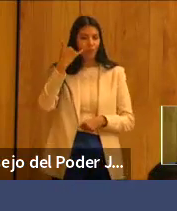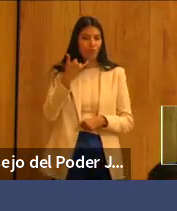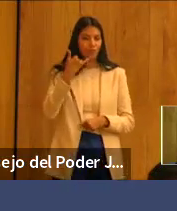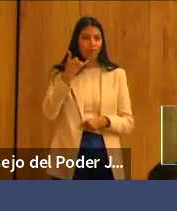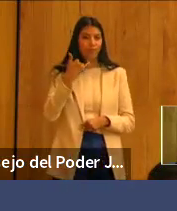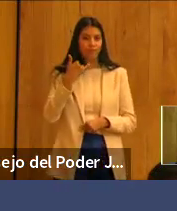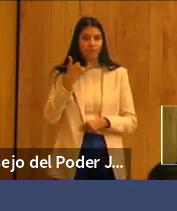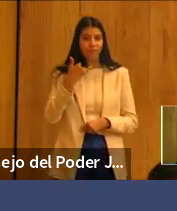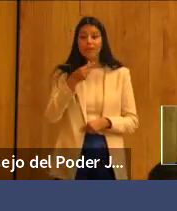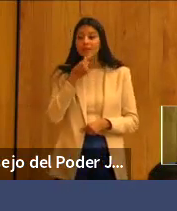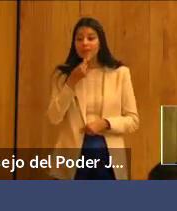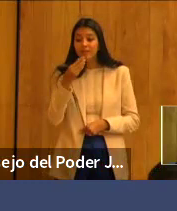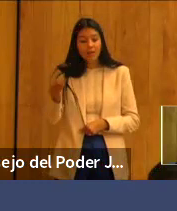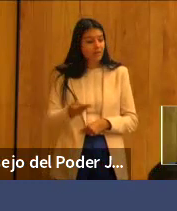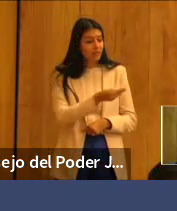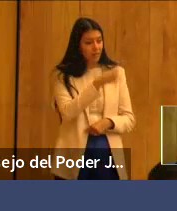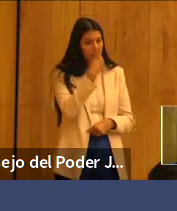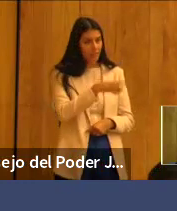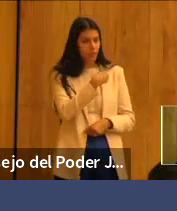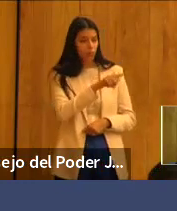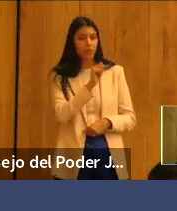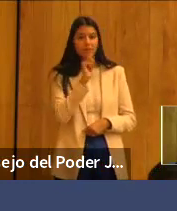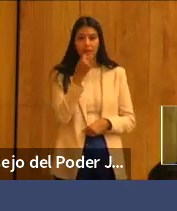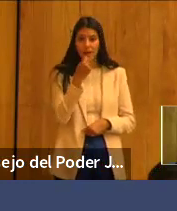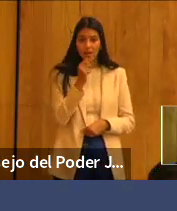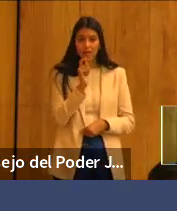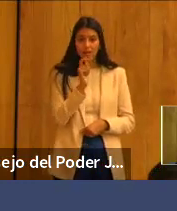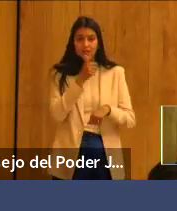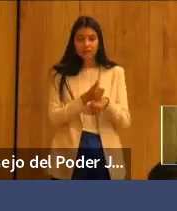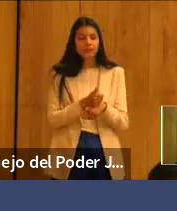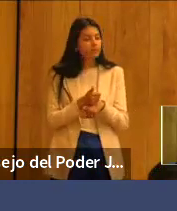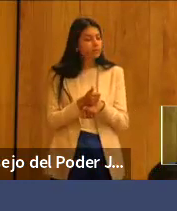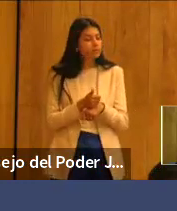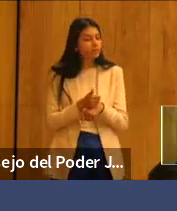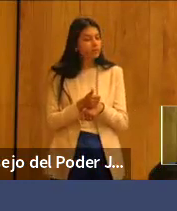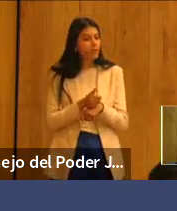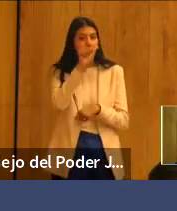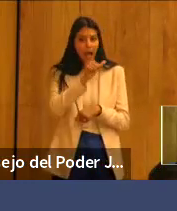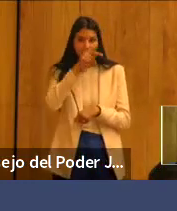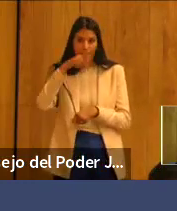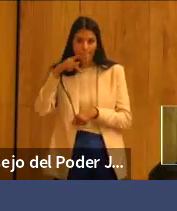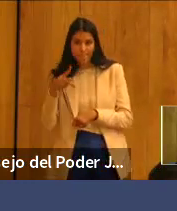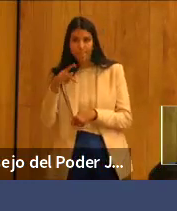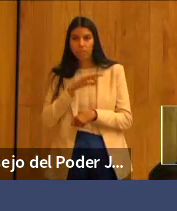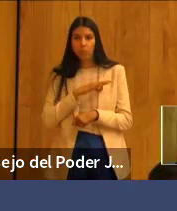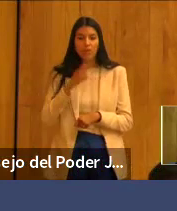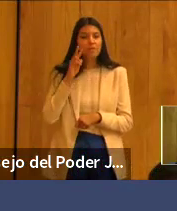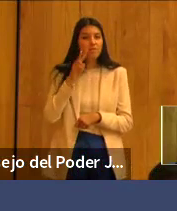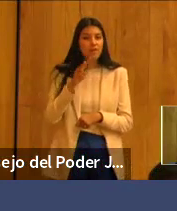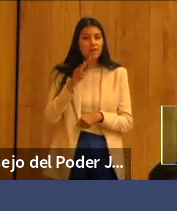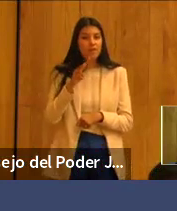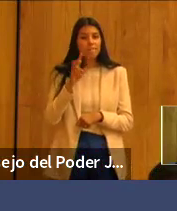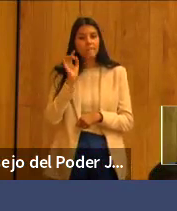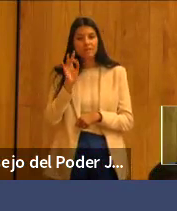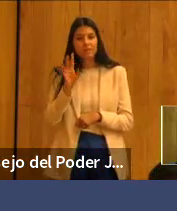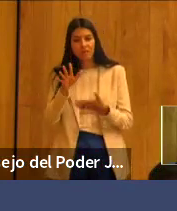dado a la víctima para que hiciera sus tareas, había instalado una aplicación que permitía ver los mensajes borrados,